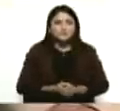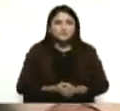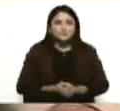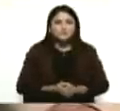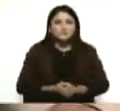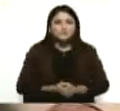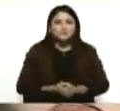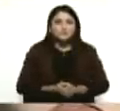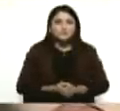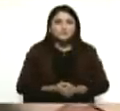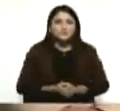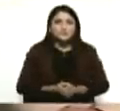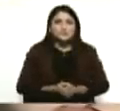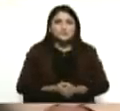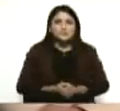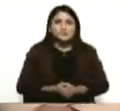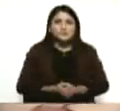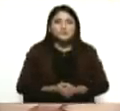tasa, por ejemplo,